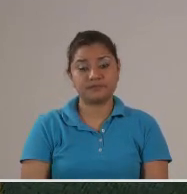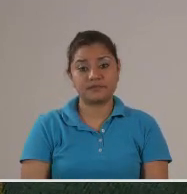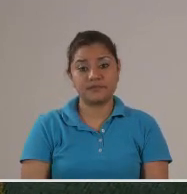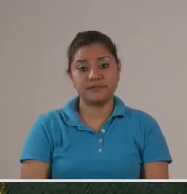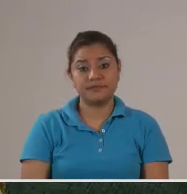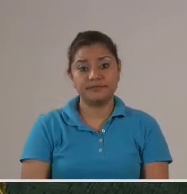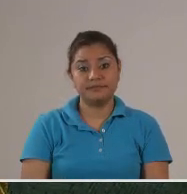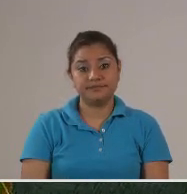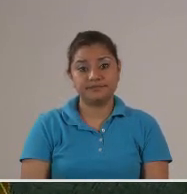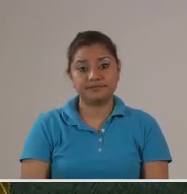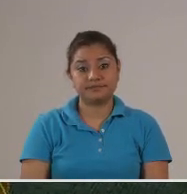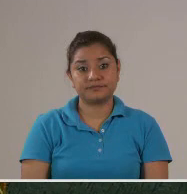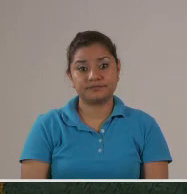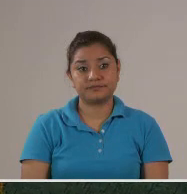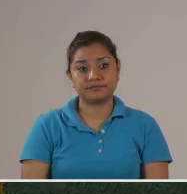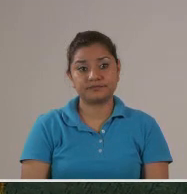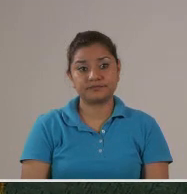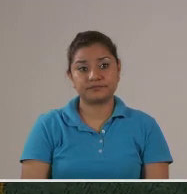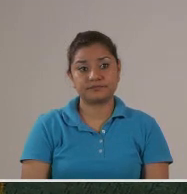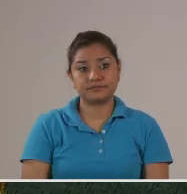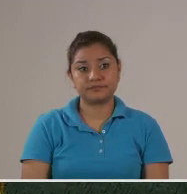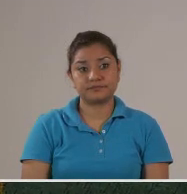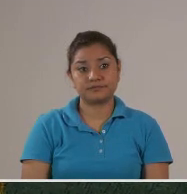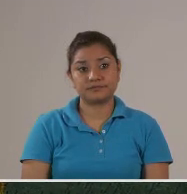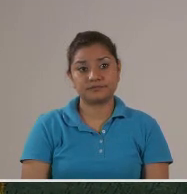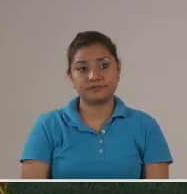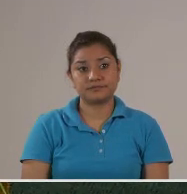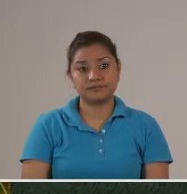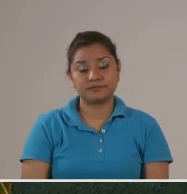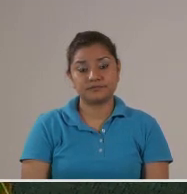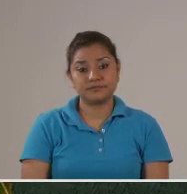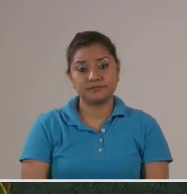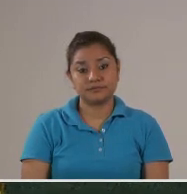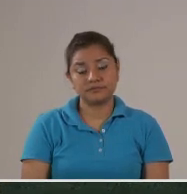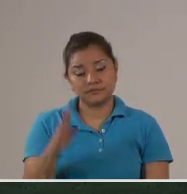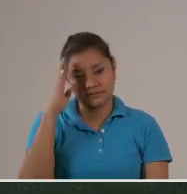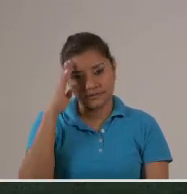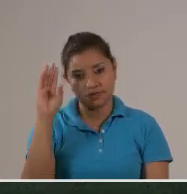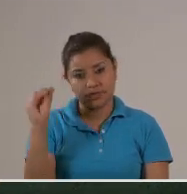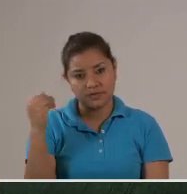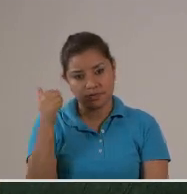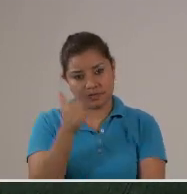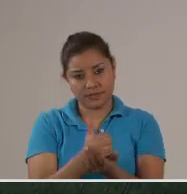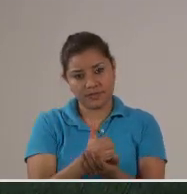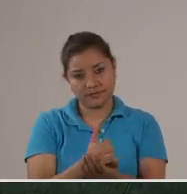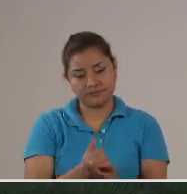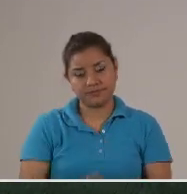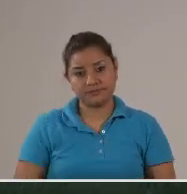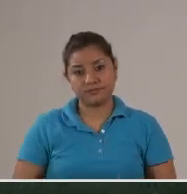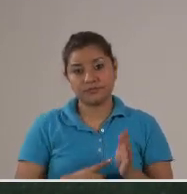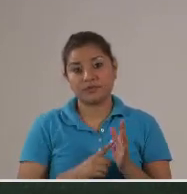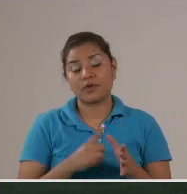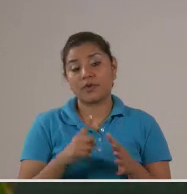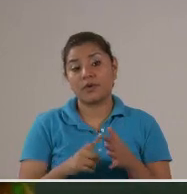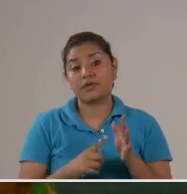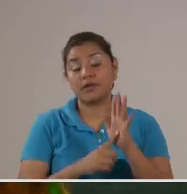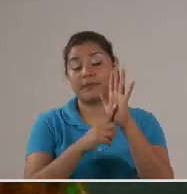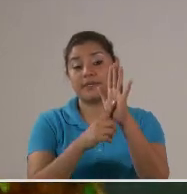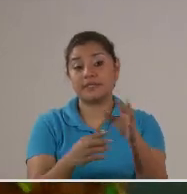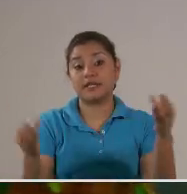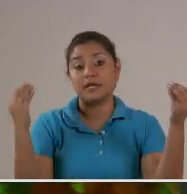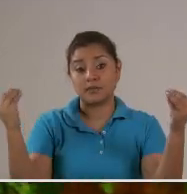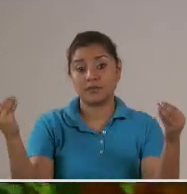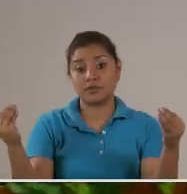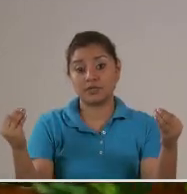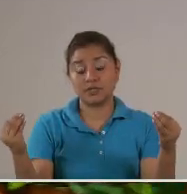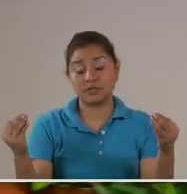administrations Eso quiere decir sabe cómo lo tiene que aprobar cuando le presenta un montón de casos de